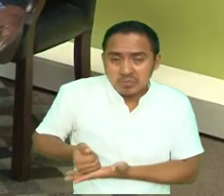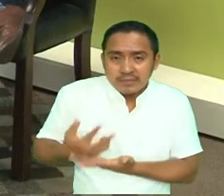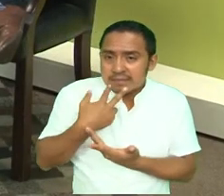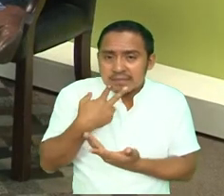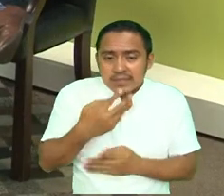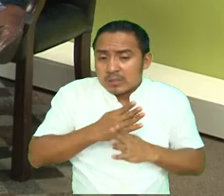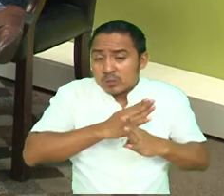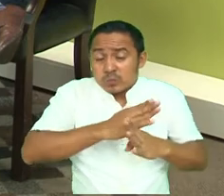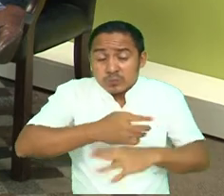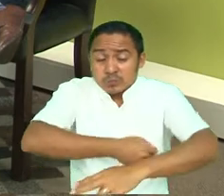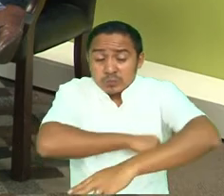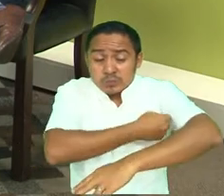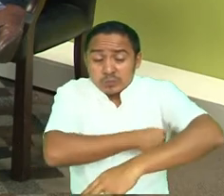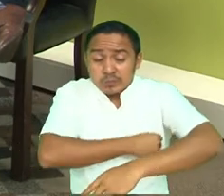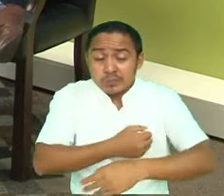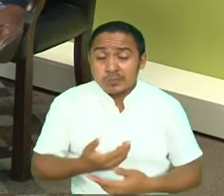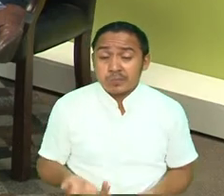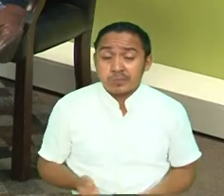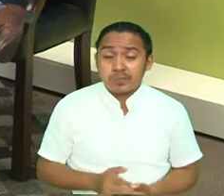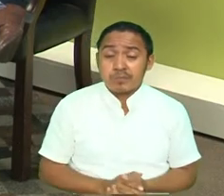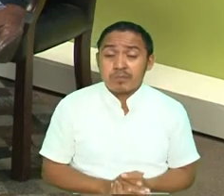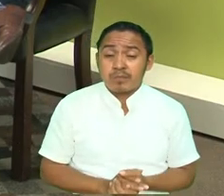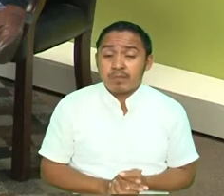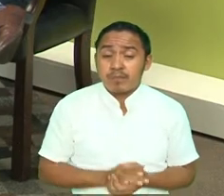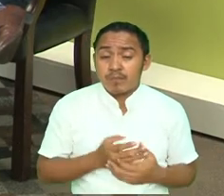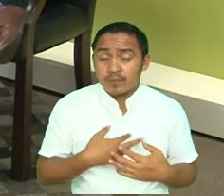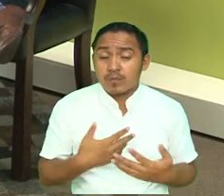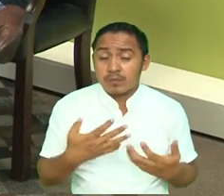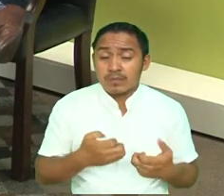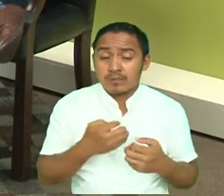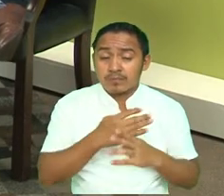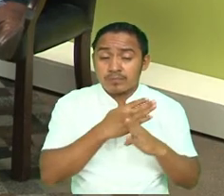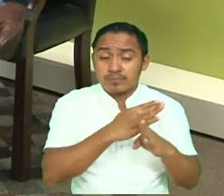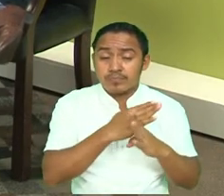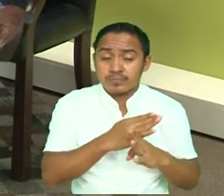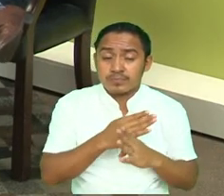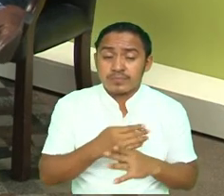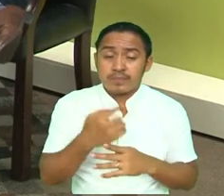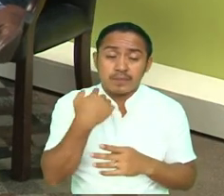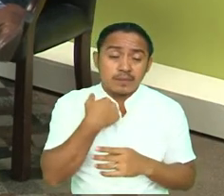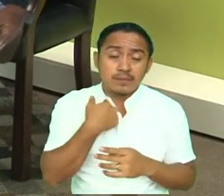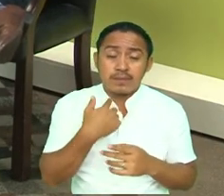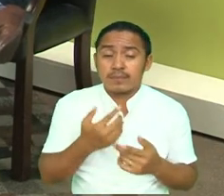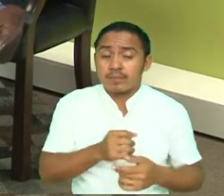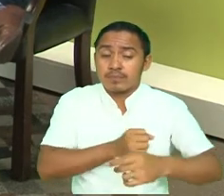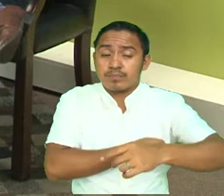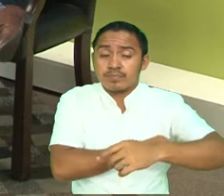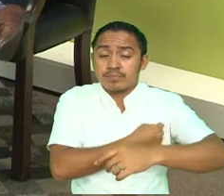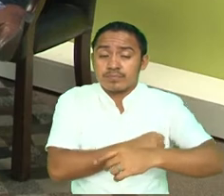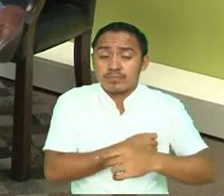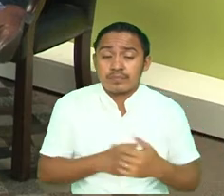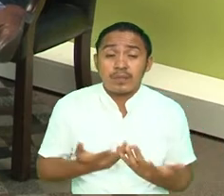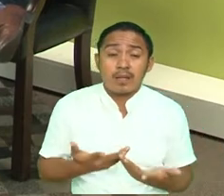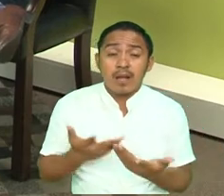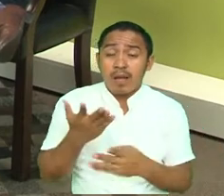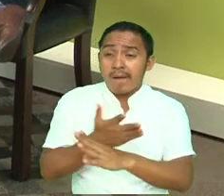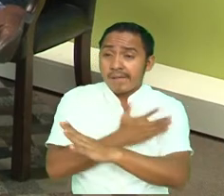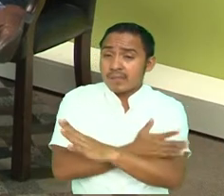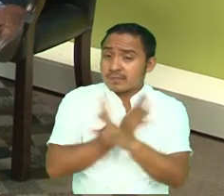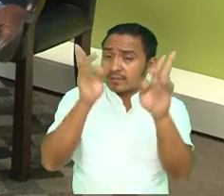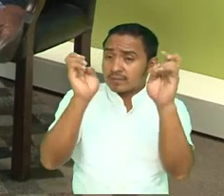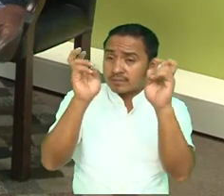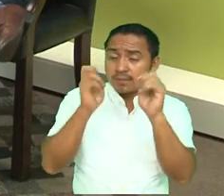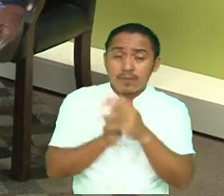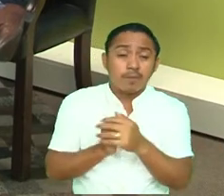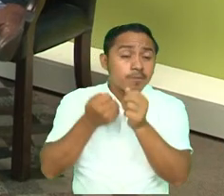no le hace ningún efecto para que no provoque el mal olor. El mal olor. Y se untan de todo. Es como el tema que hablábamos